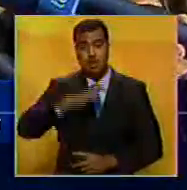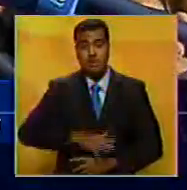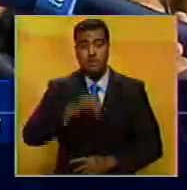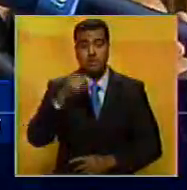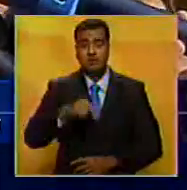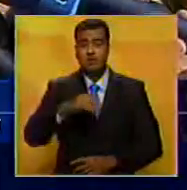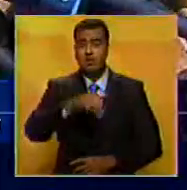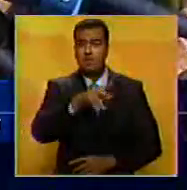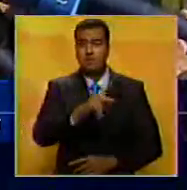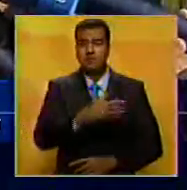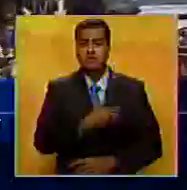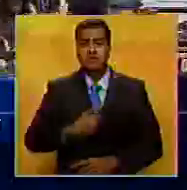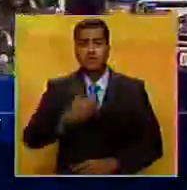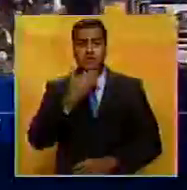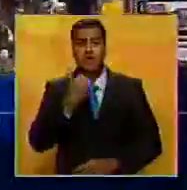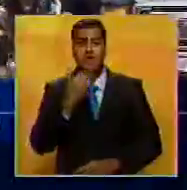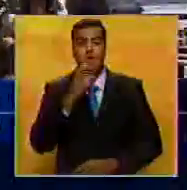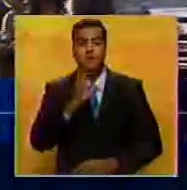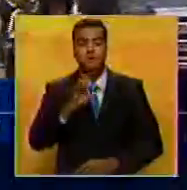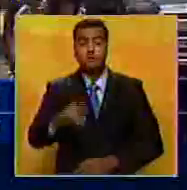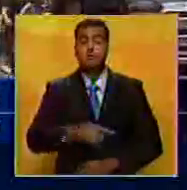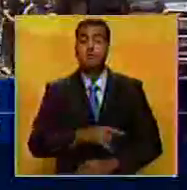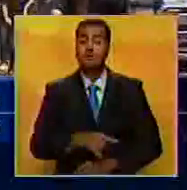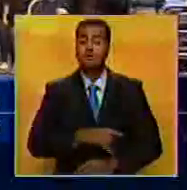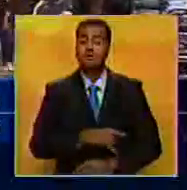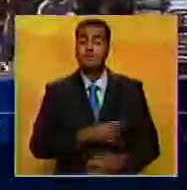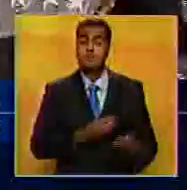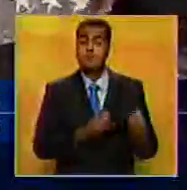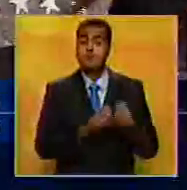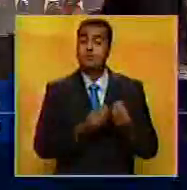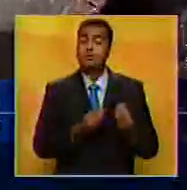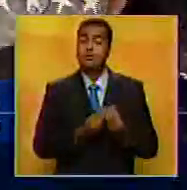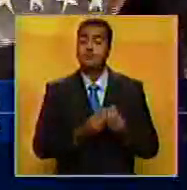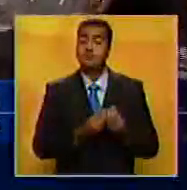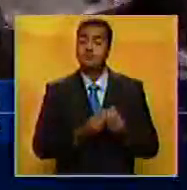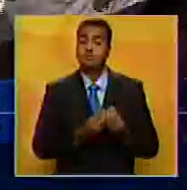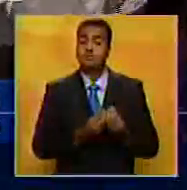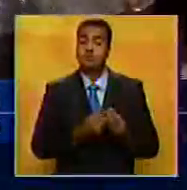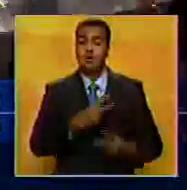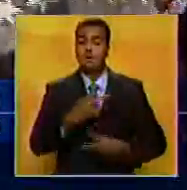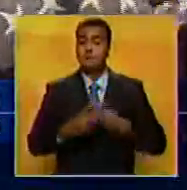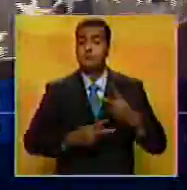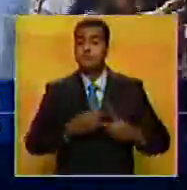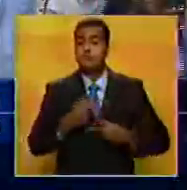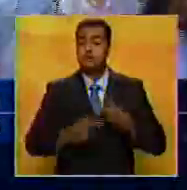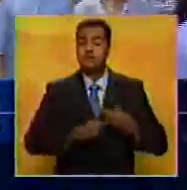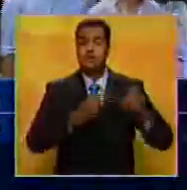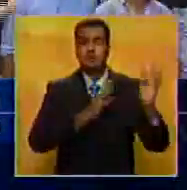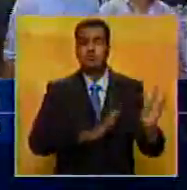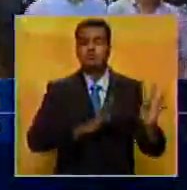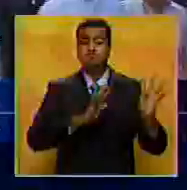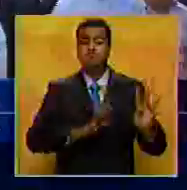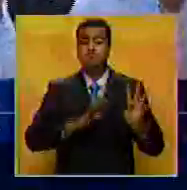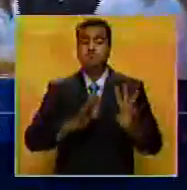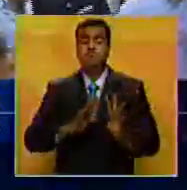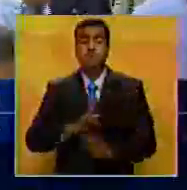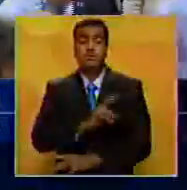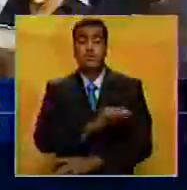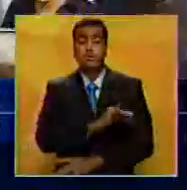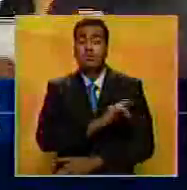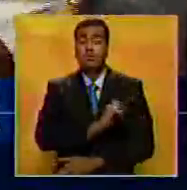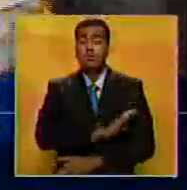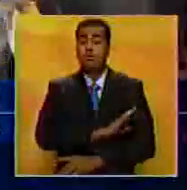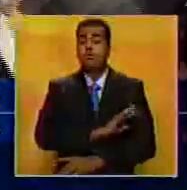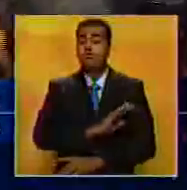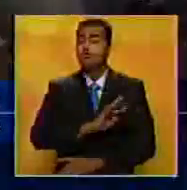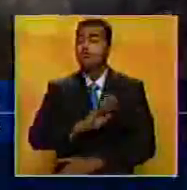Porque Juan Pablo quería un mejor país. Los universitarios, acompañados de dirigentes políticos, marcharon desde la Unimed,